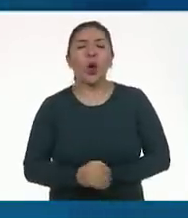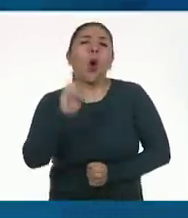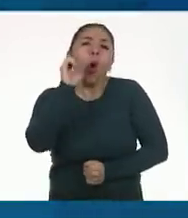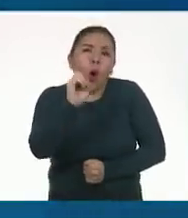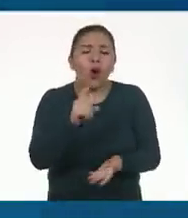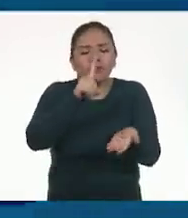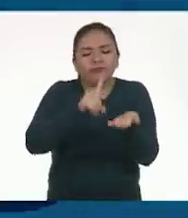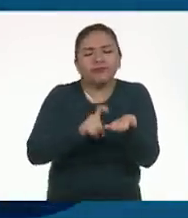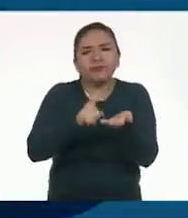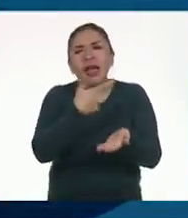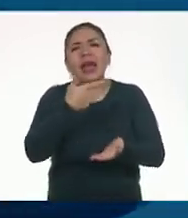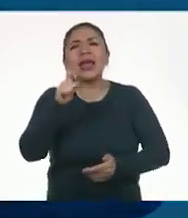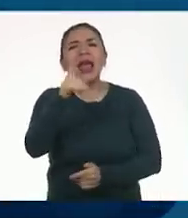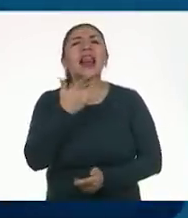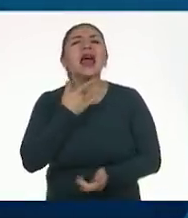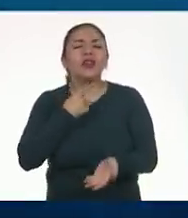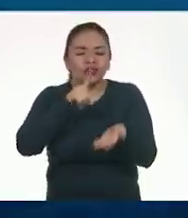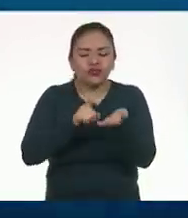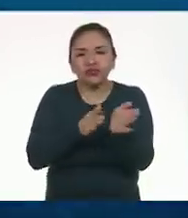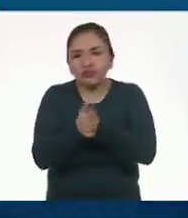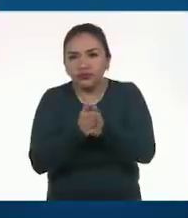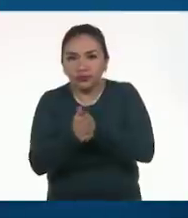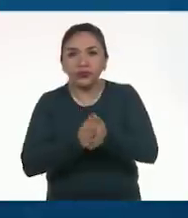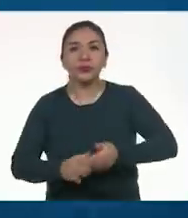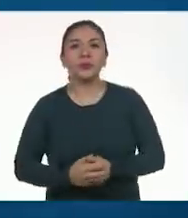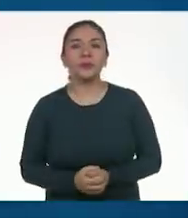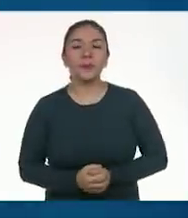aplica desinfectante a base de agua y alcohol.